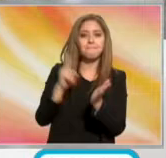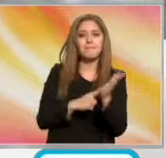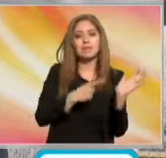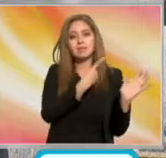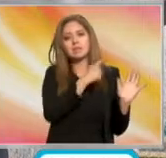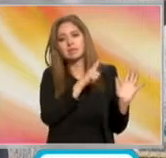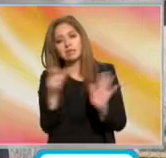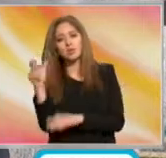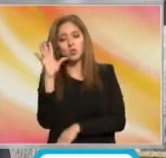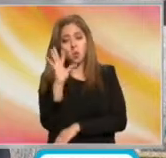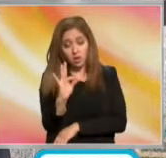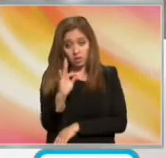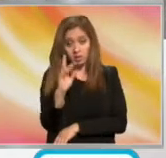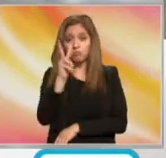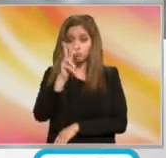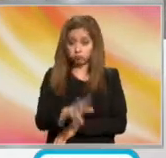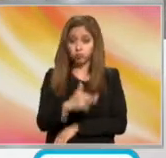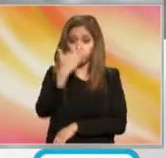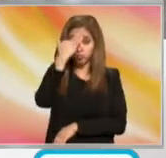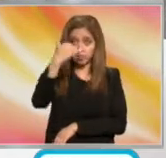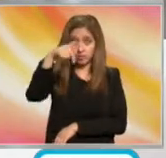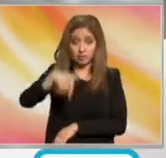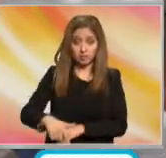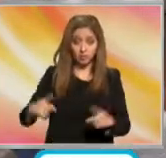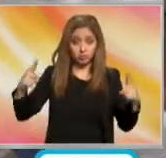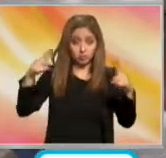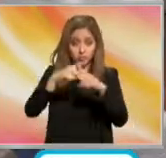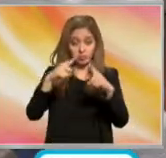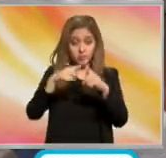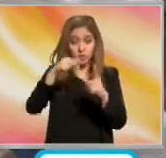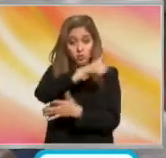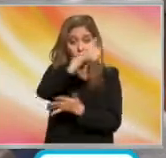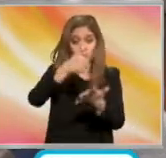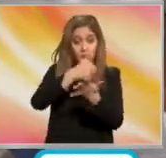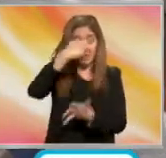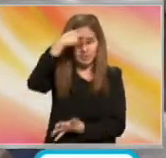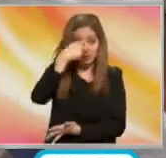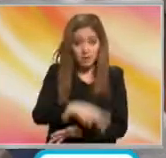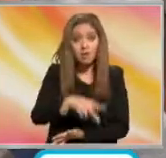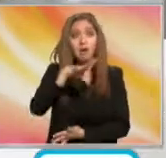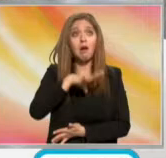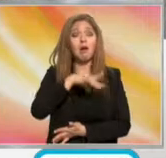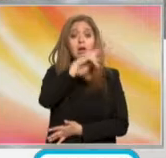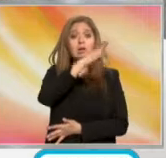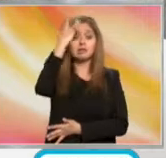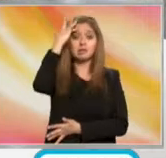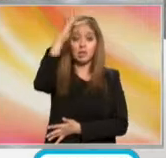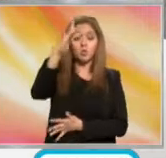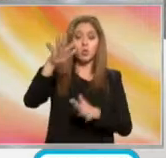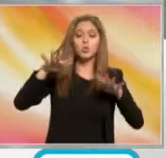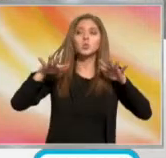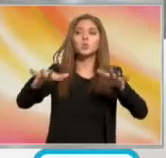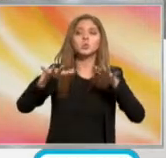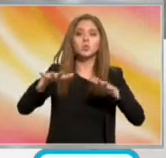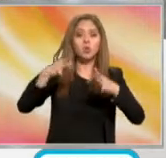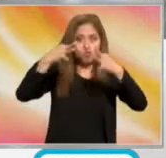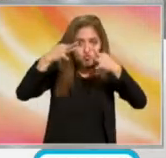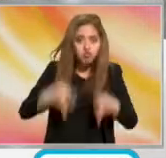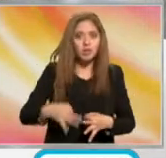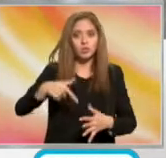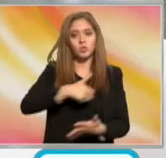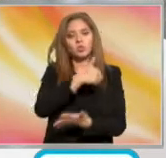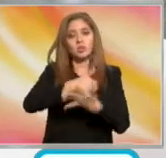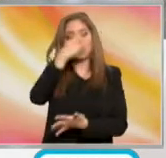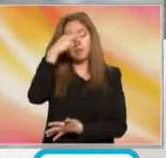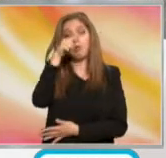rato Se tardaron en porque como levantarla. era la parroquia de la Ciudad de México, Sí. con los santos patronos de la Ciudad de México, pues era